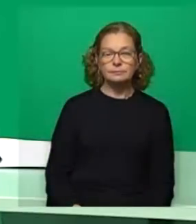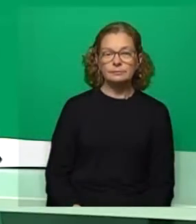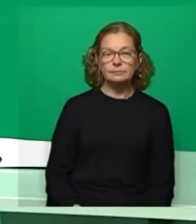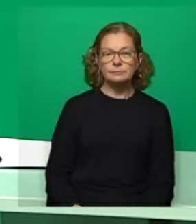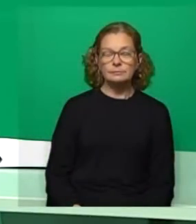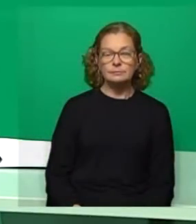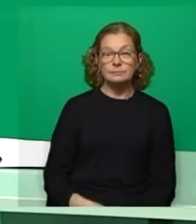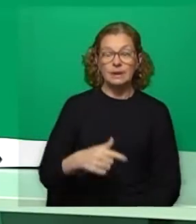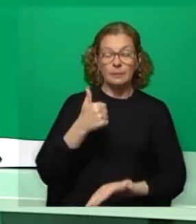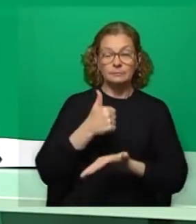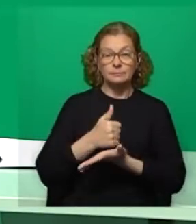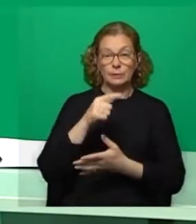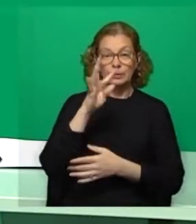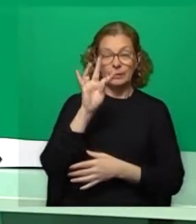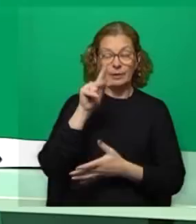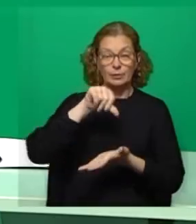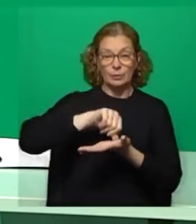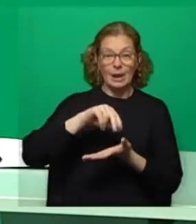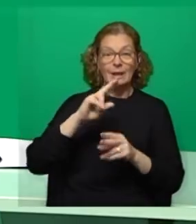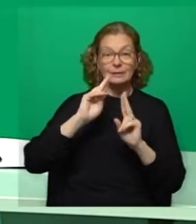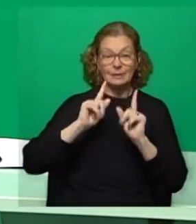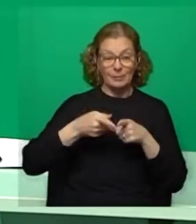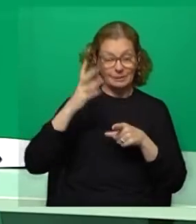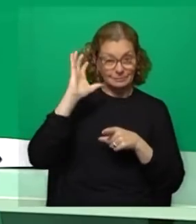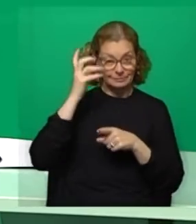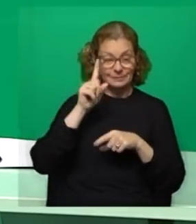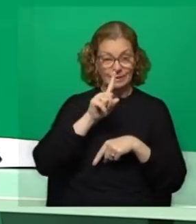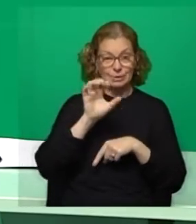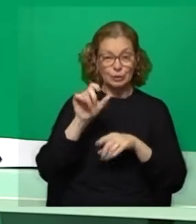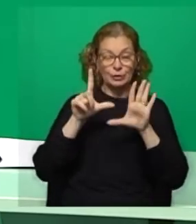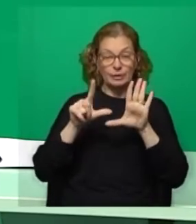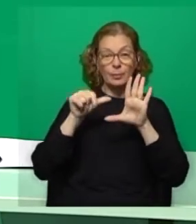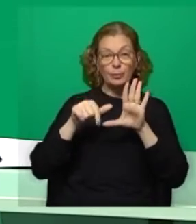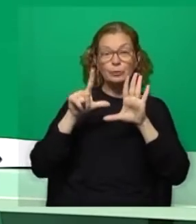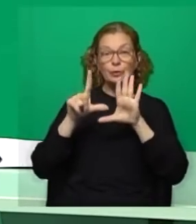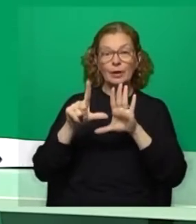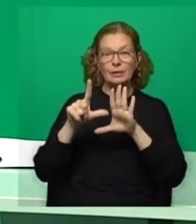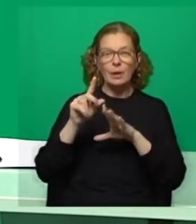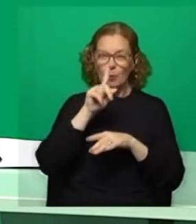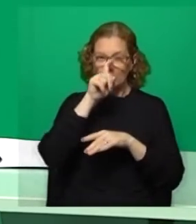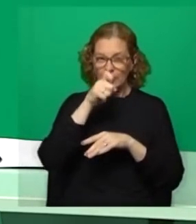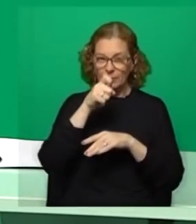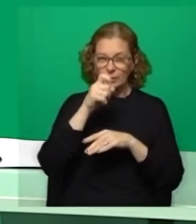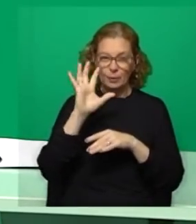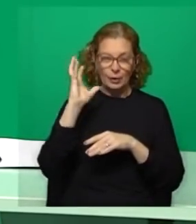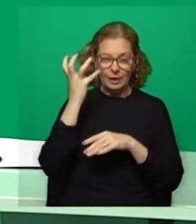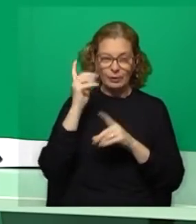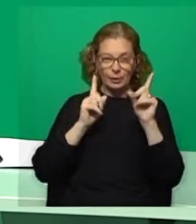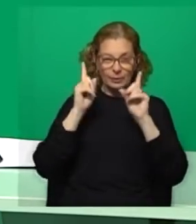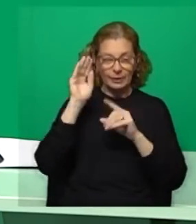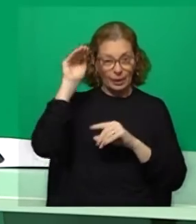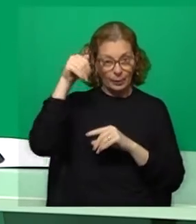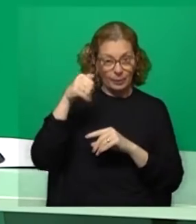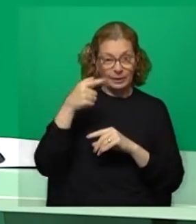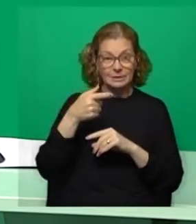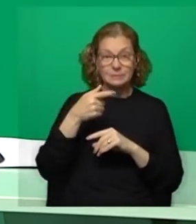estamos en tv ciudad y también en uniradio 107.7 FM en Montevideo y área metropolitana radio de la Universidad de la